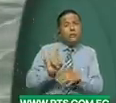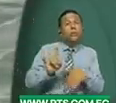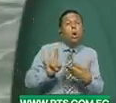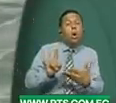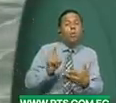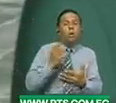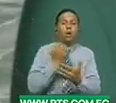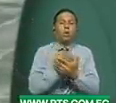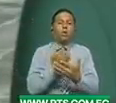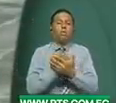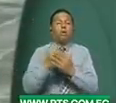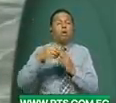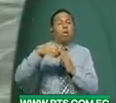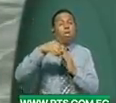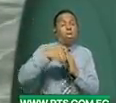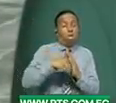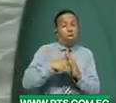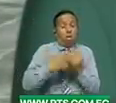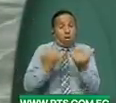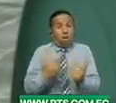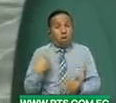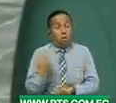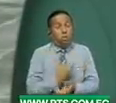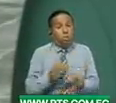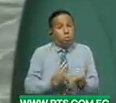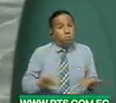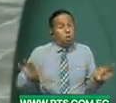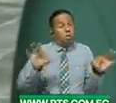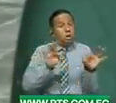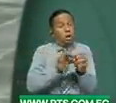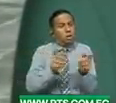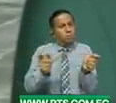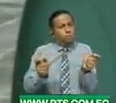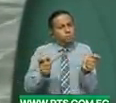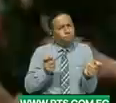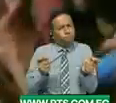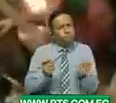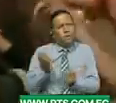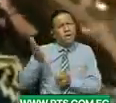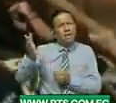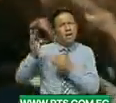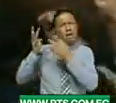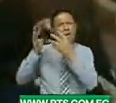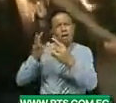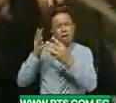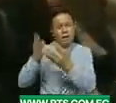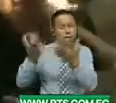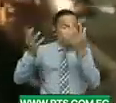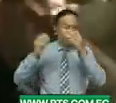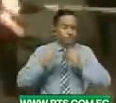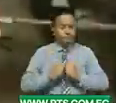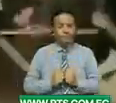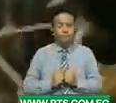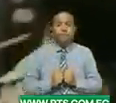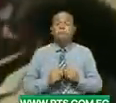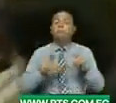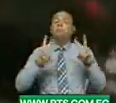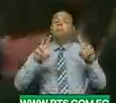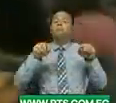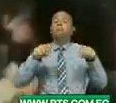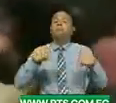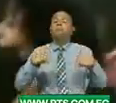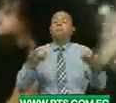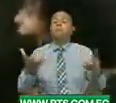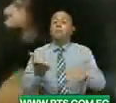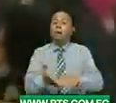medidas para mitigar los riesgos de esta injusta guerra. Con respecto a los incidentes registrados